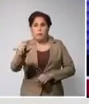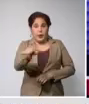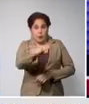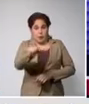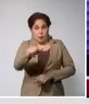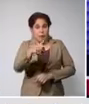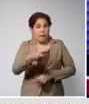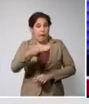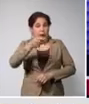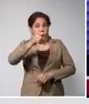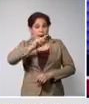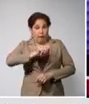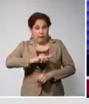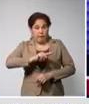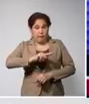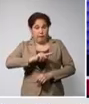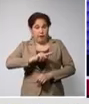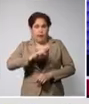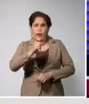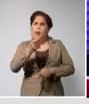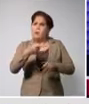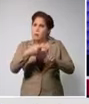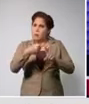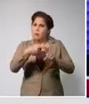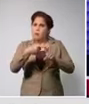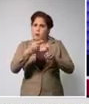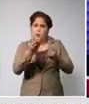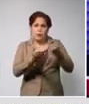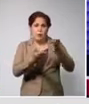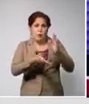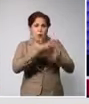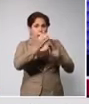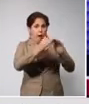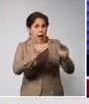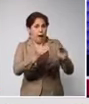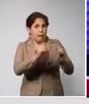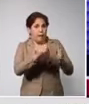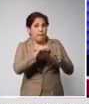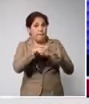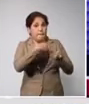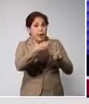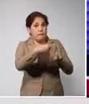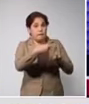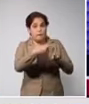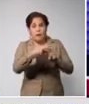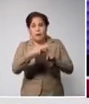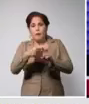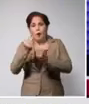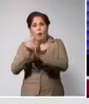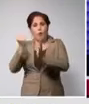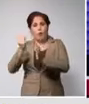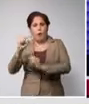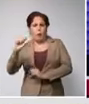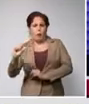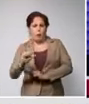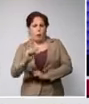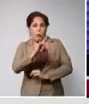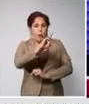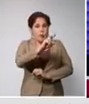Ayer, un balance positivo de alta, casos confirmados, 931